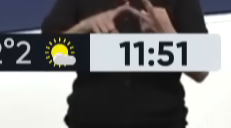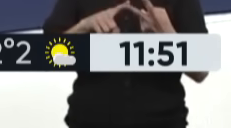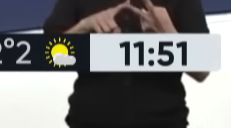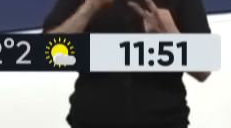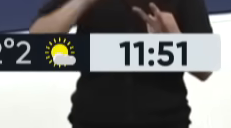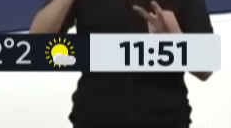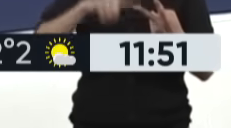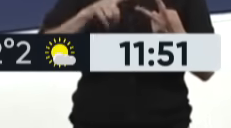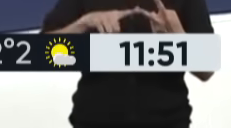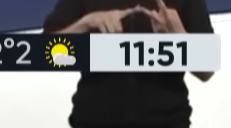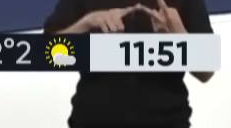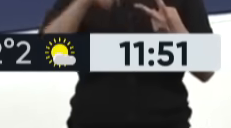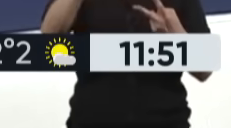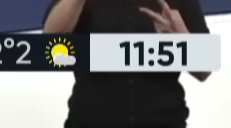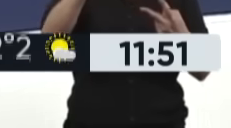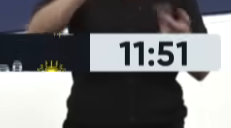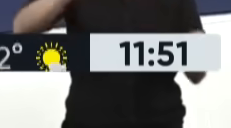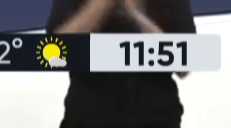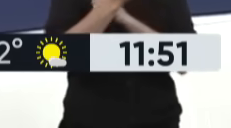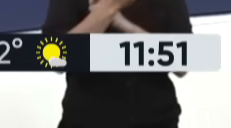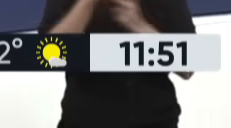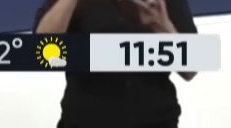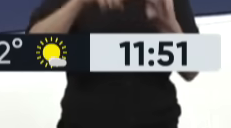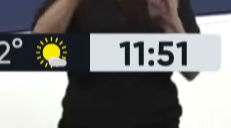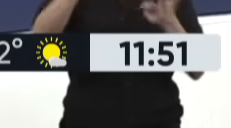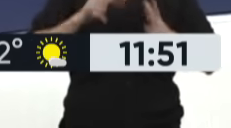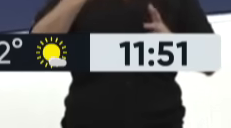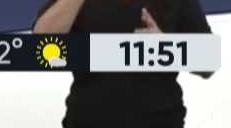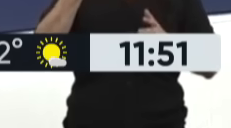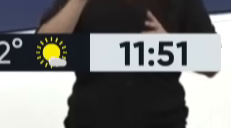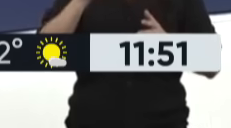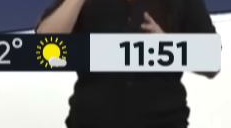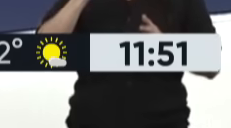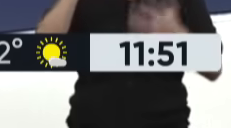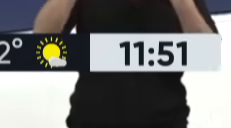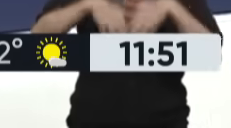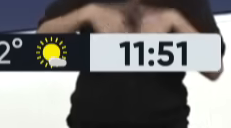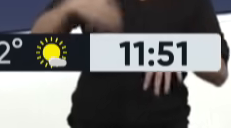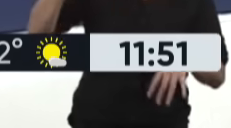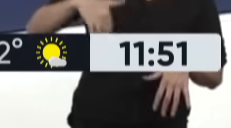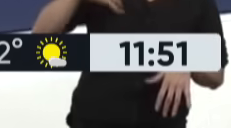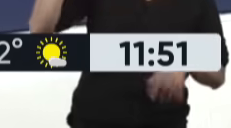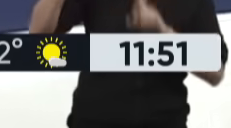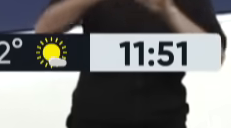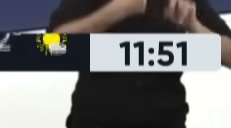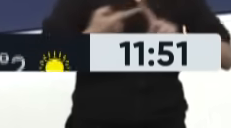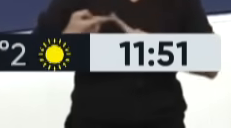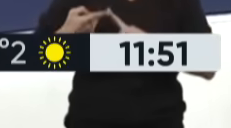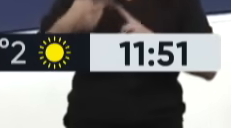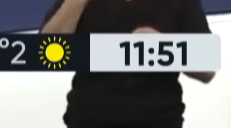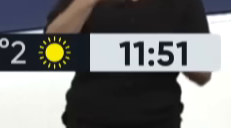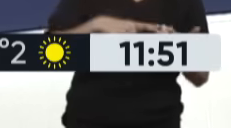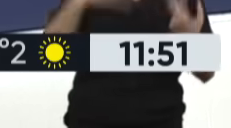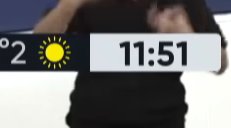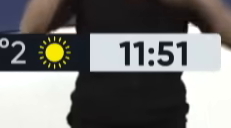usted acaba de informar del SADI, del Sistema Argentino de Interconexión, y quiero preguntar